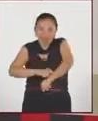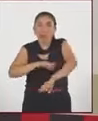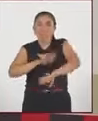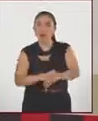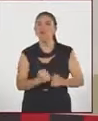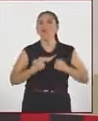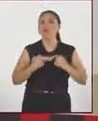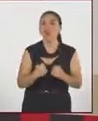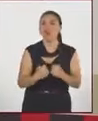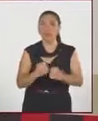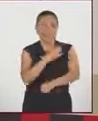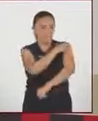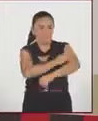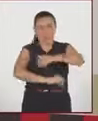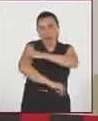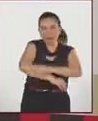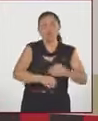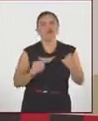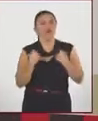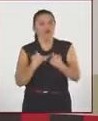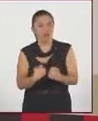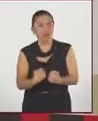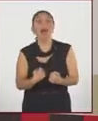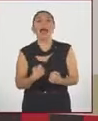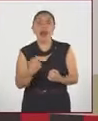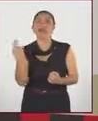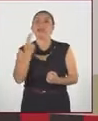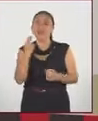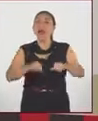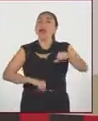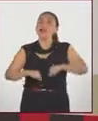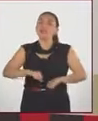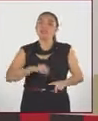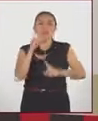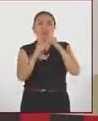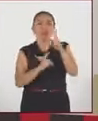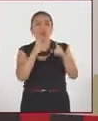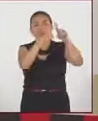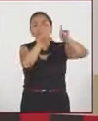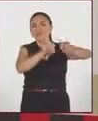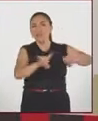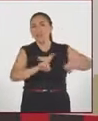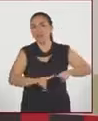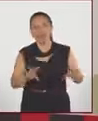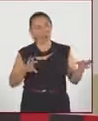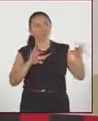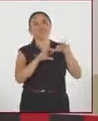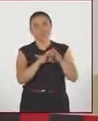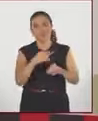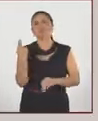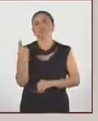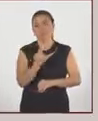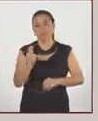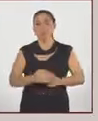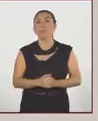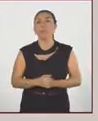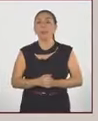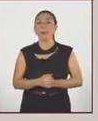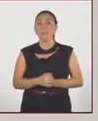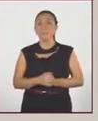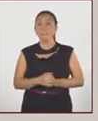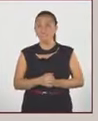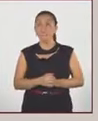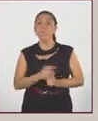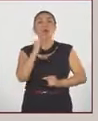entonces siempre mezclar o tener una variedad en las actividades que se están realizando, ¿no? Sí. La